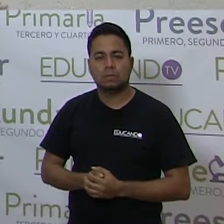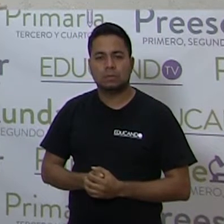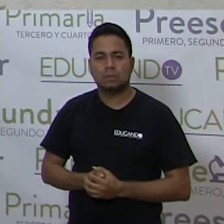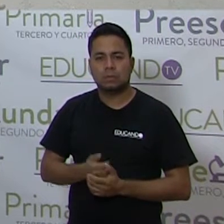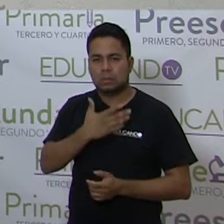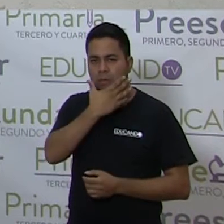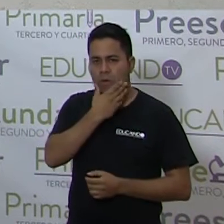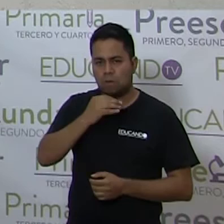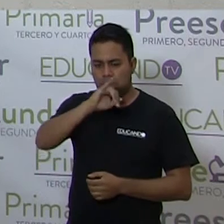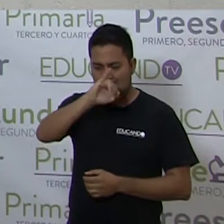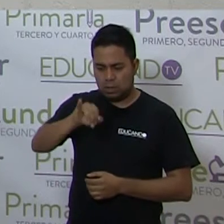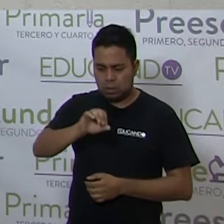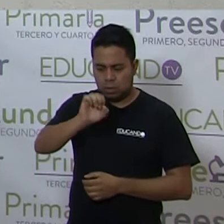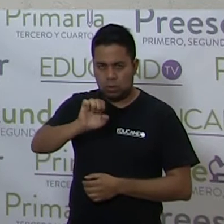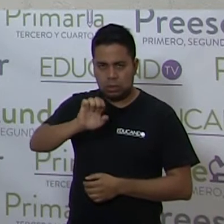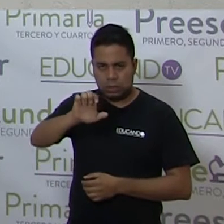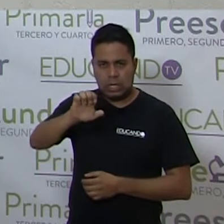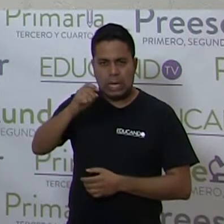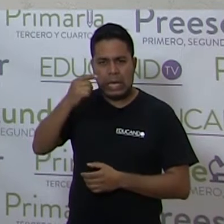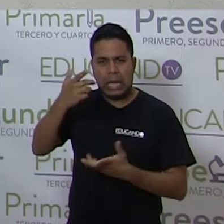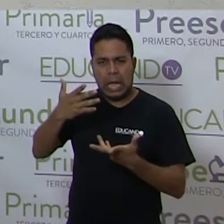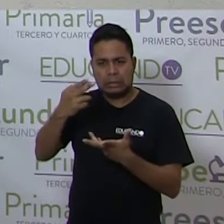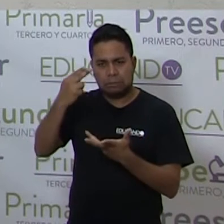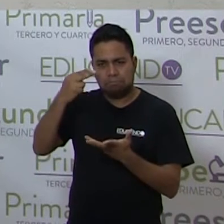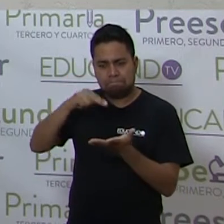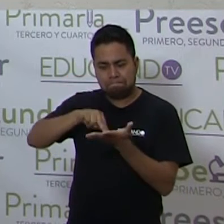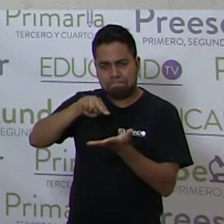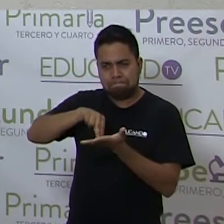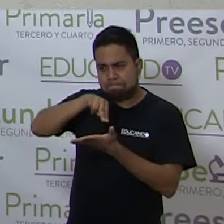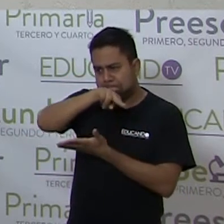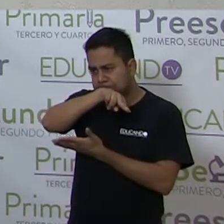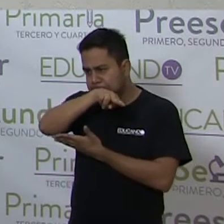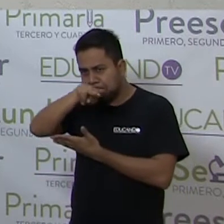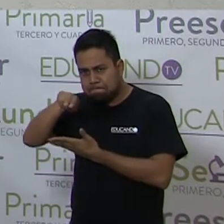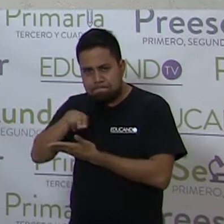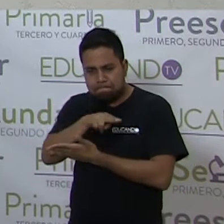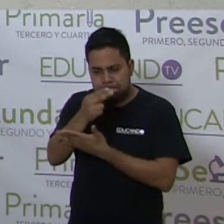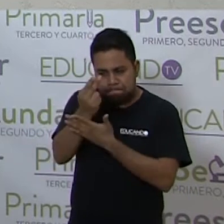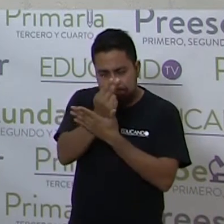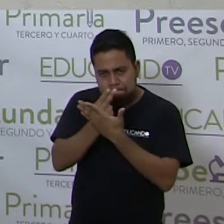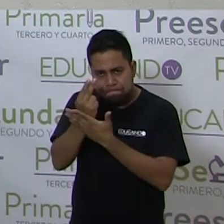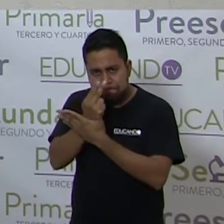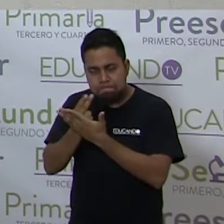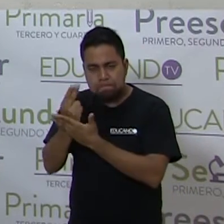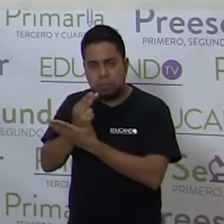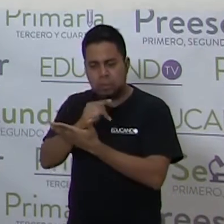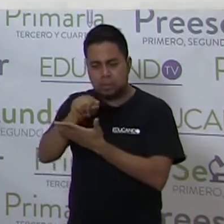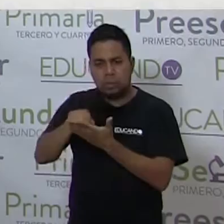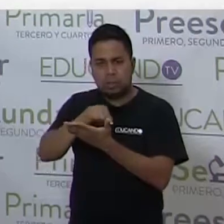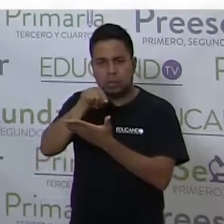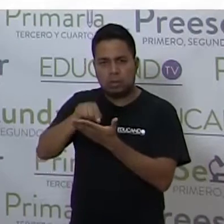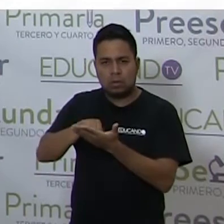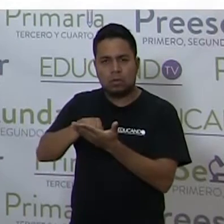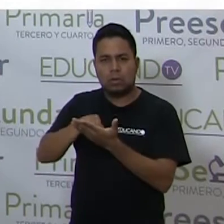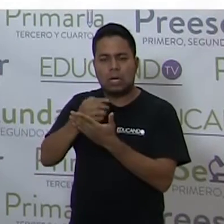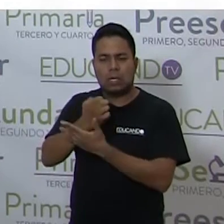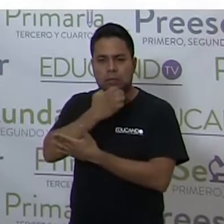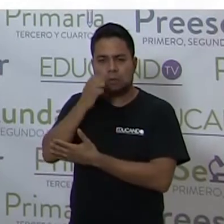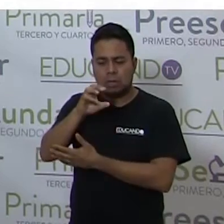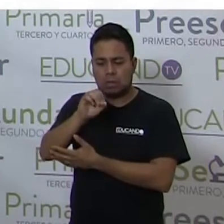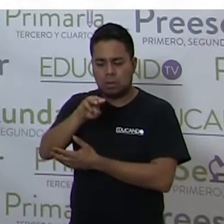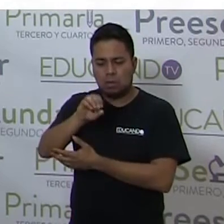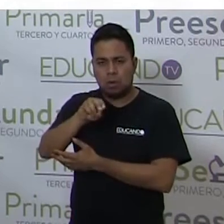José Clemente Orozco, que realizó en el Colegio de Pomona, en